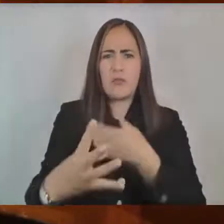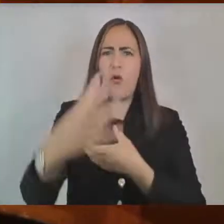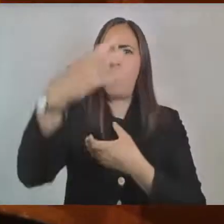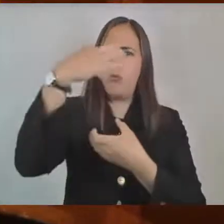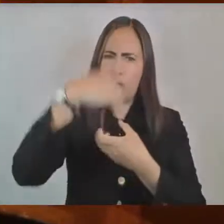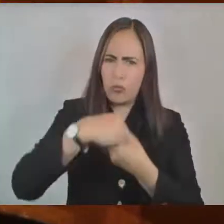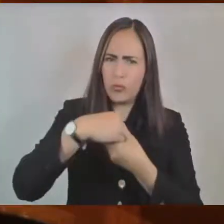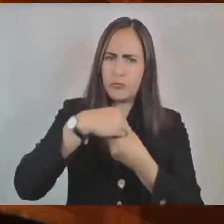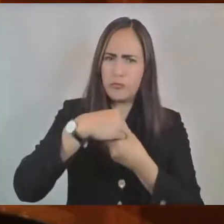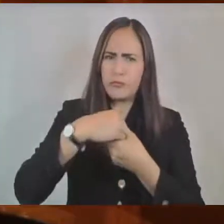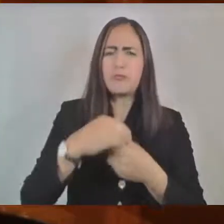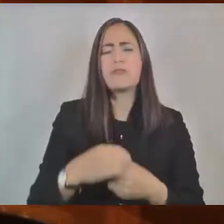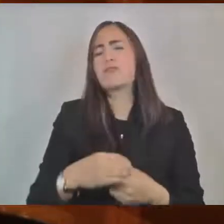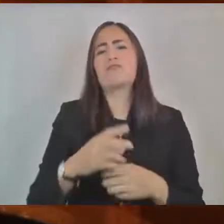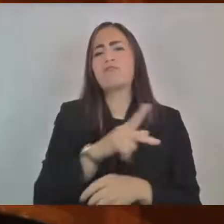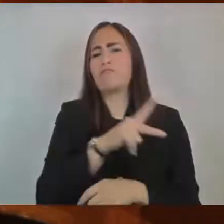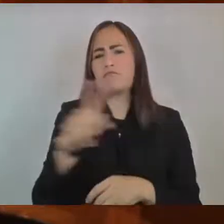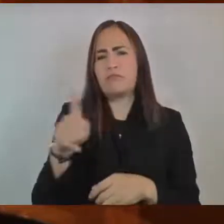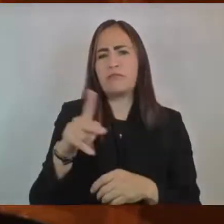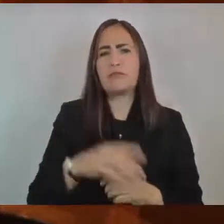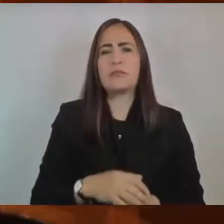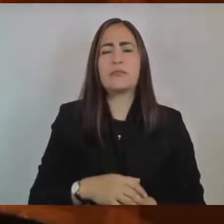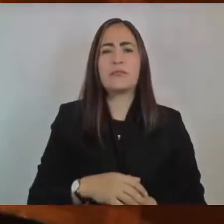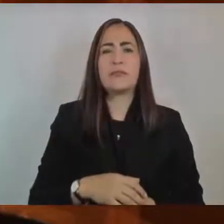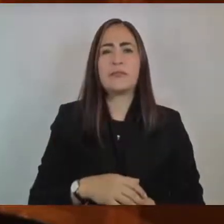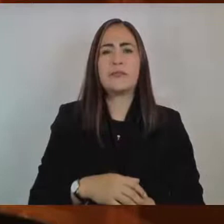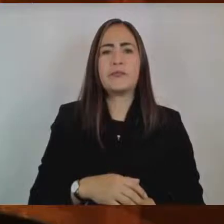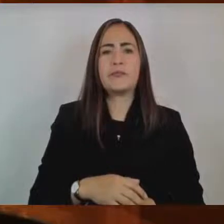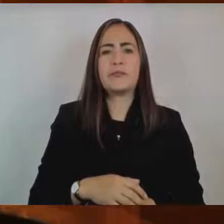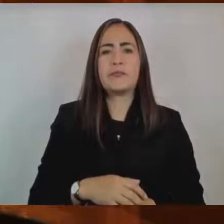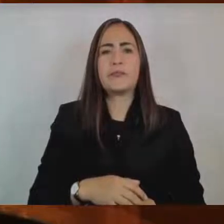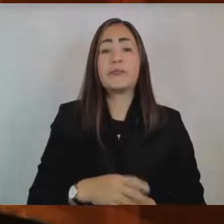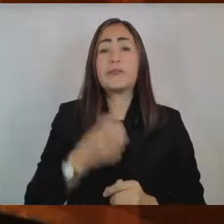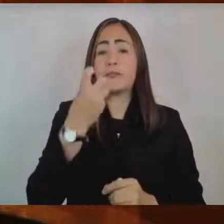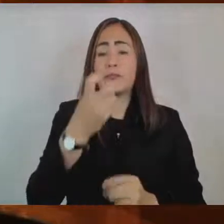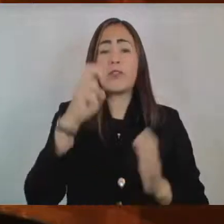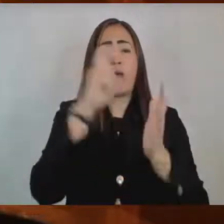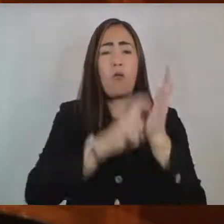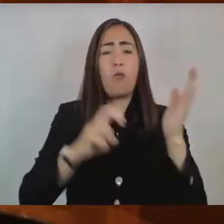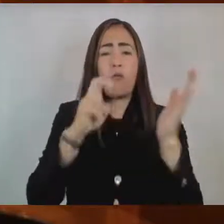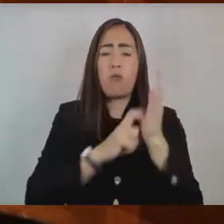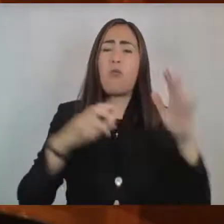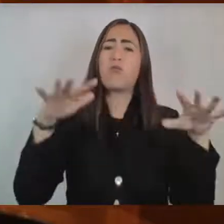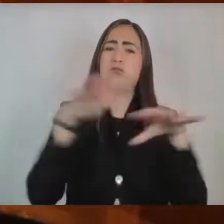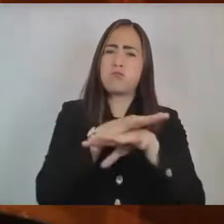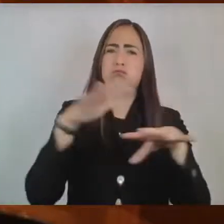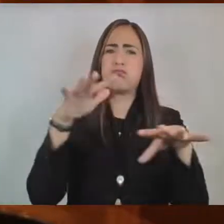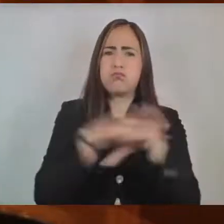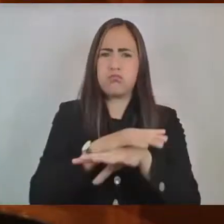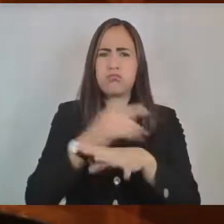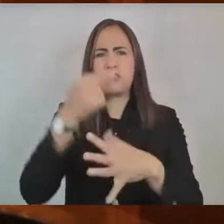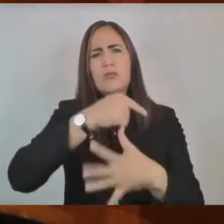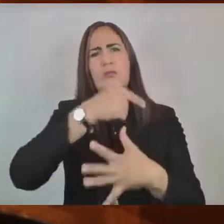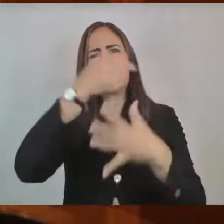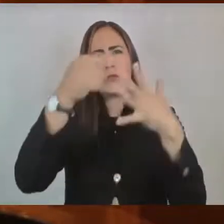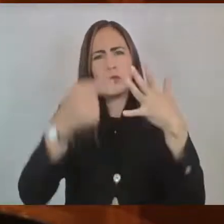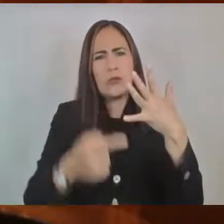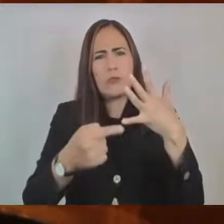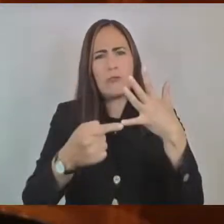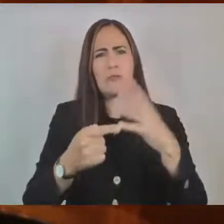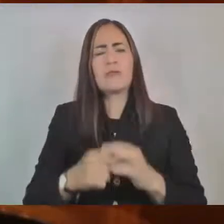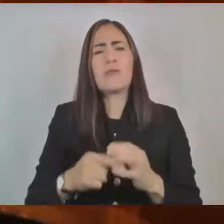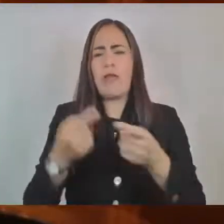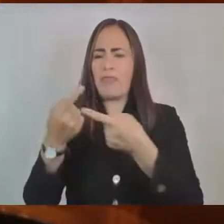inclusión a la sociedad. Y por este motivo es una dimensión de ajustes para dar cabida a la diferencia